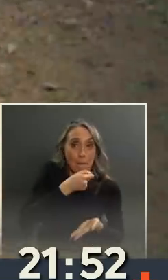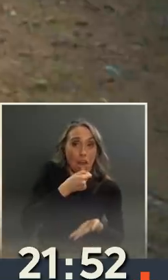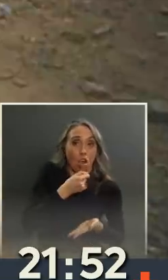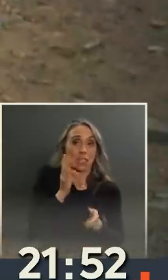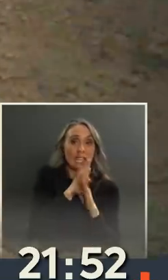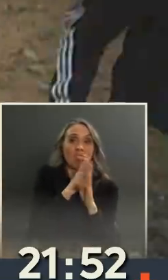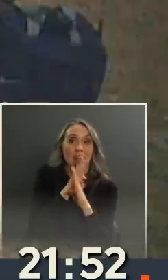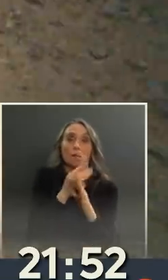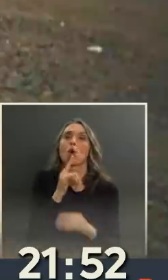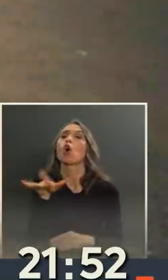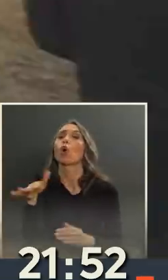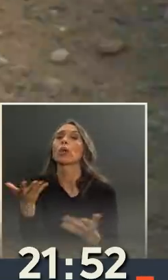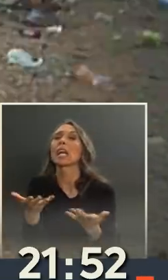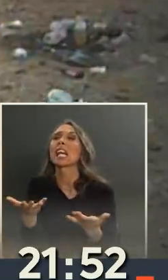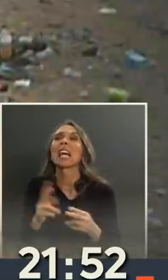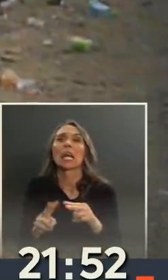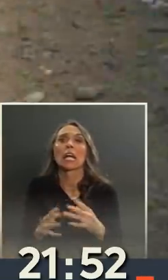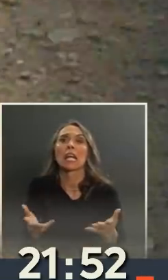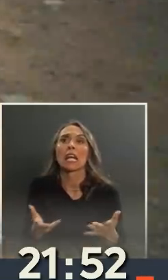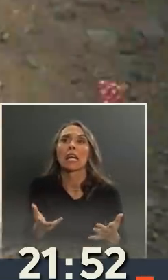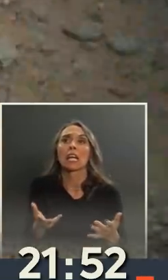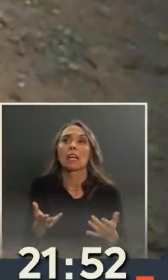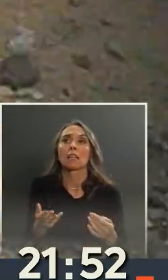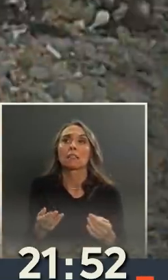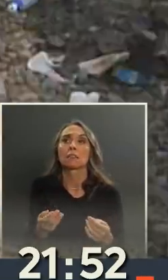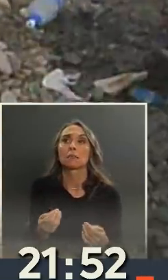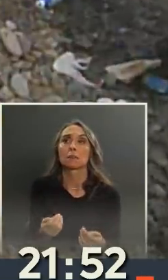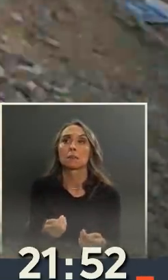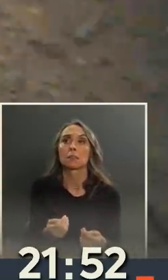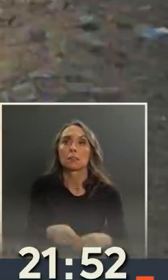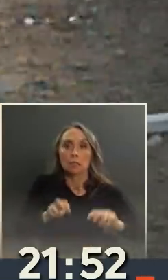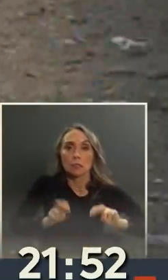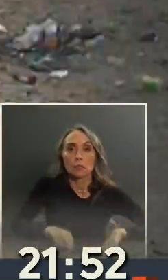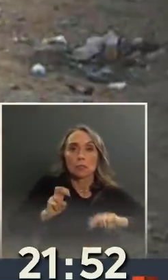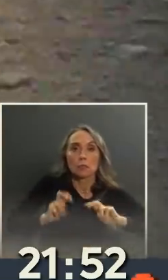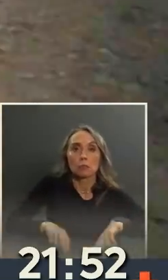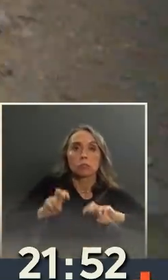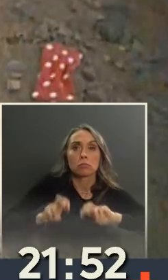¿Ah? Sí. ¿Cierto?